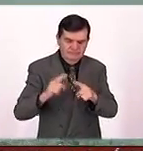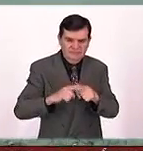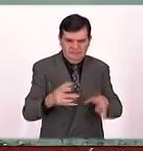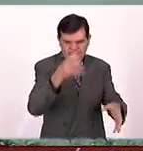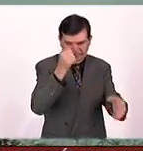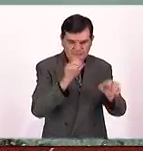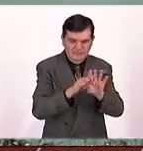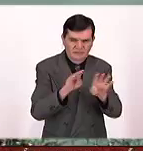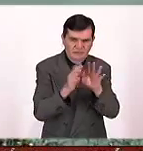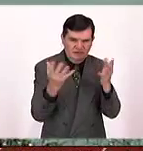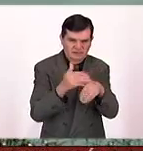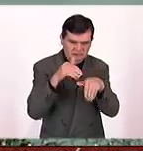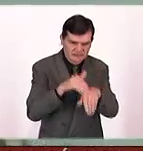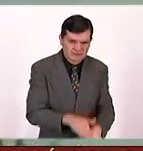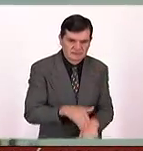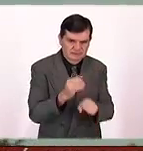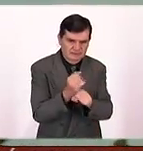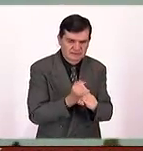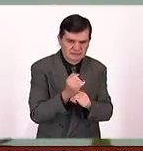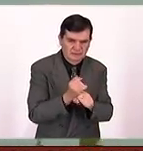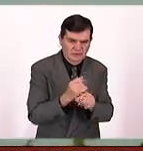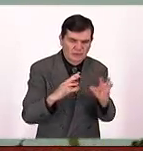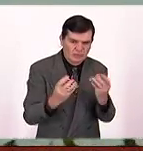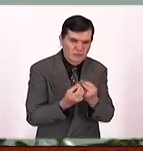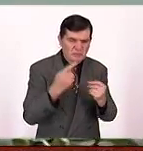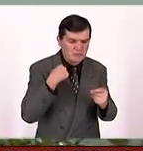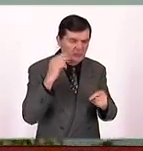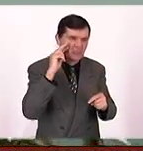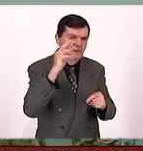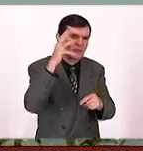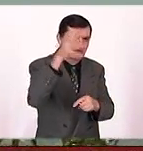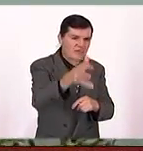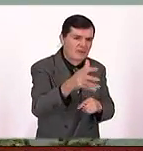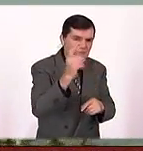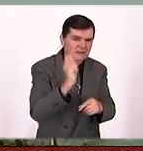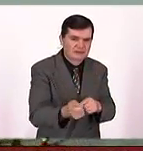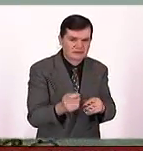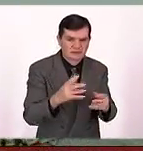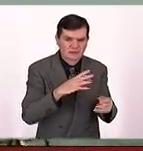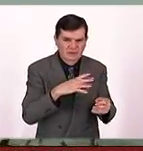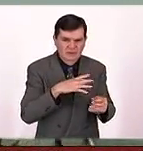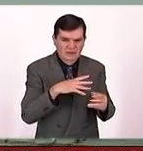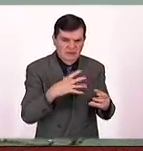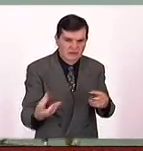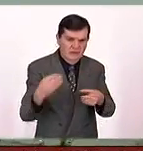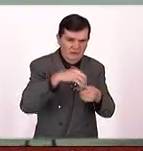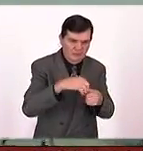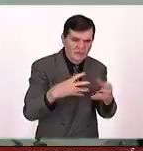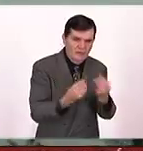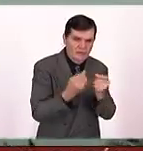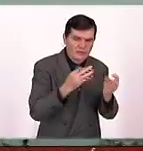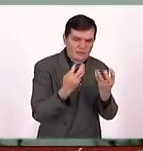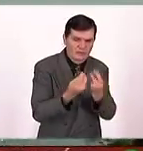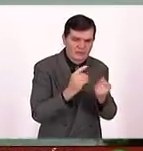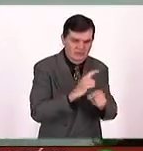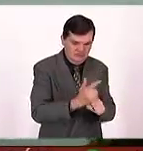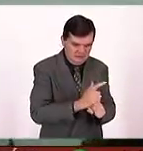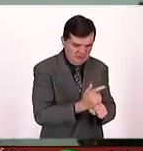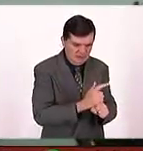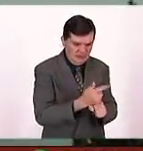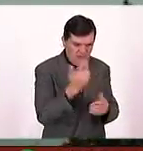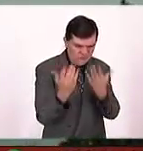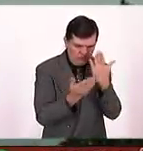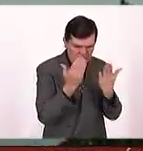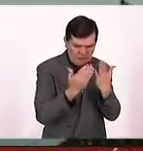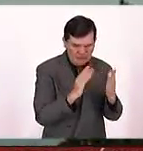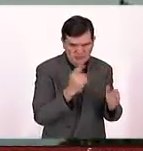desempeñar directamente en la investigación, con miras a que se incorpore una vez culminada su licenciatura a